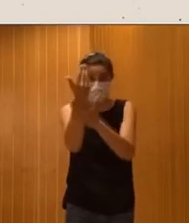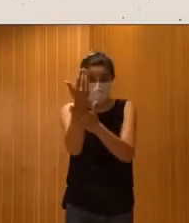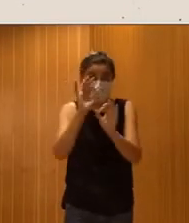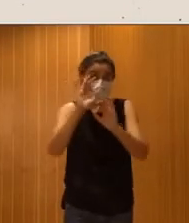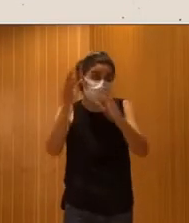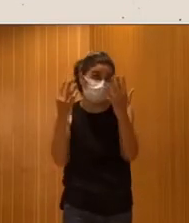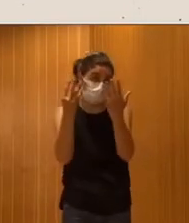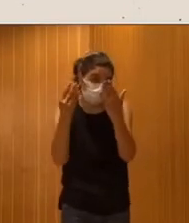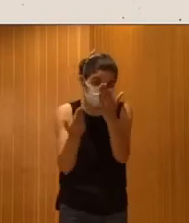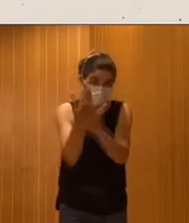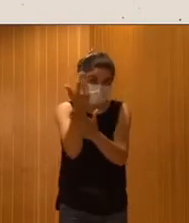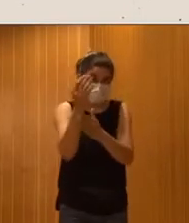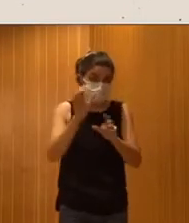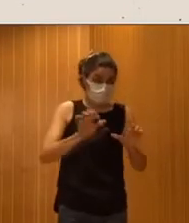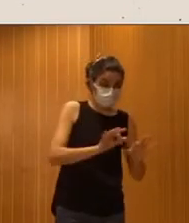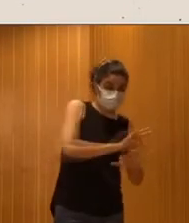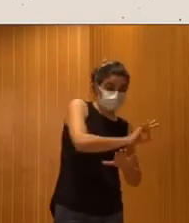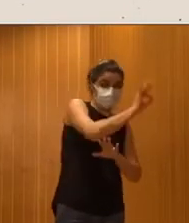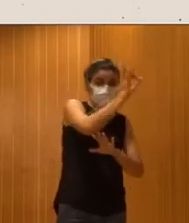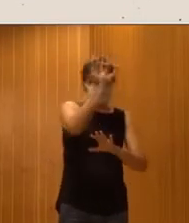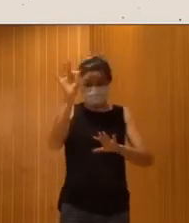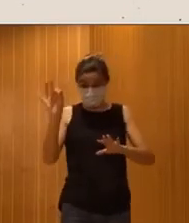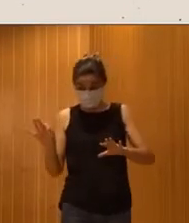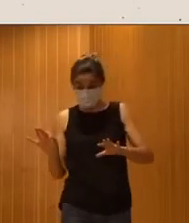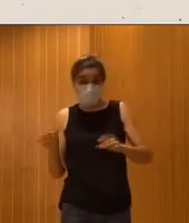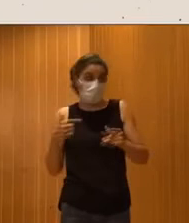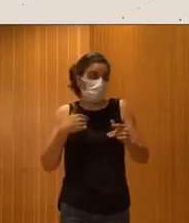del día siguiente. Mis observaciones son